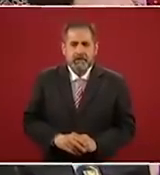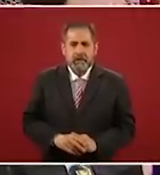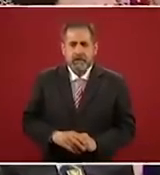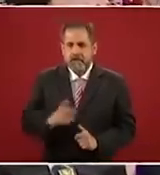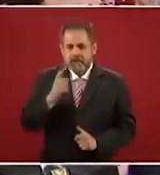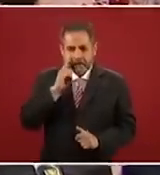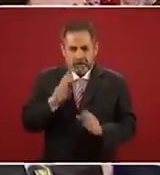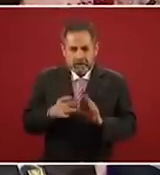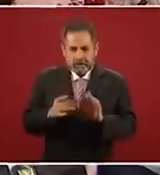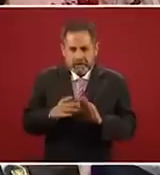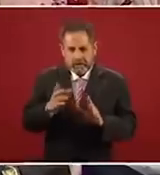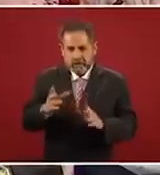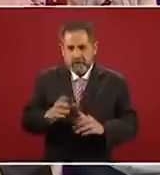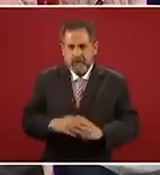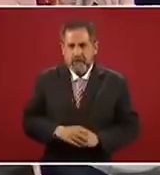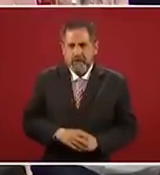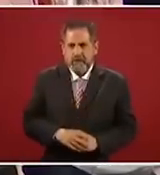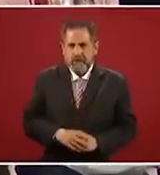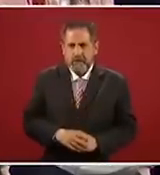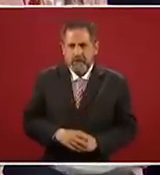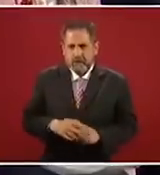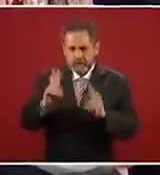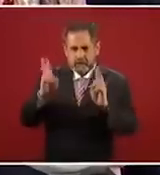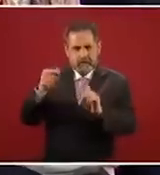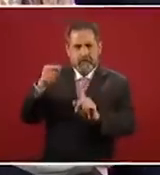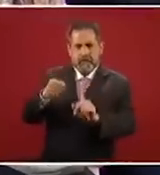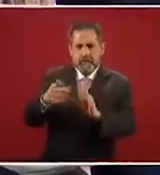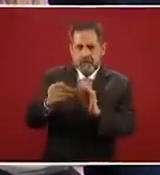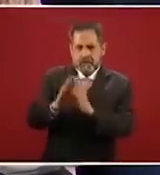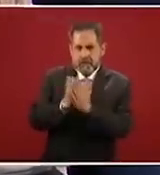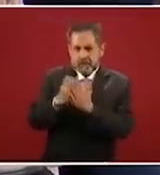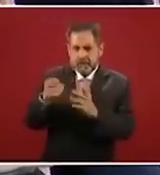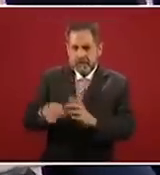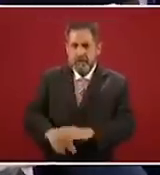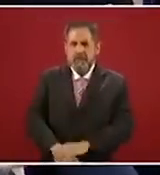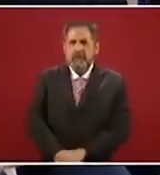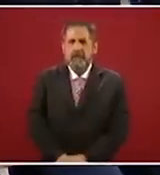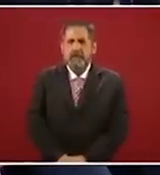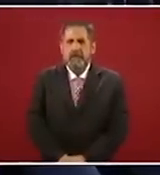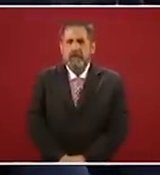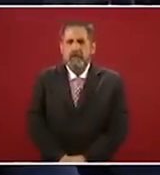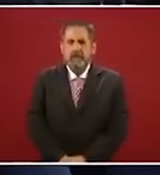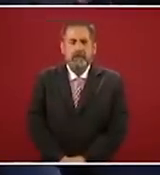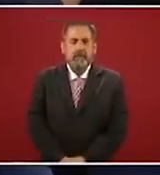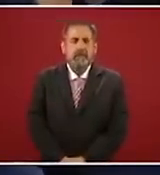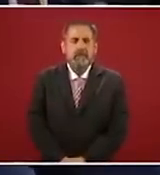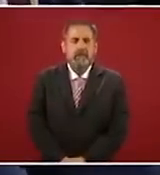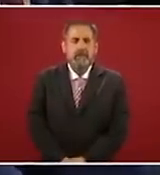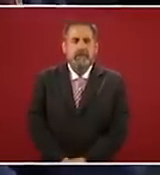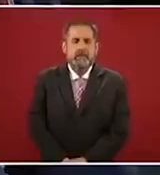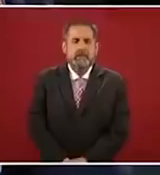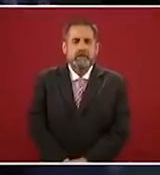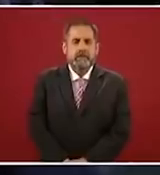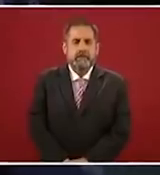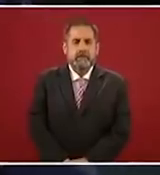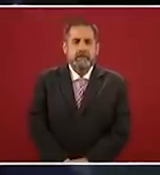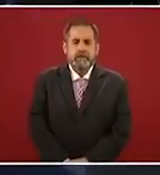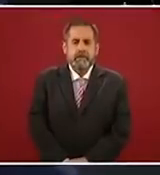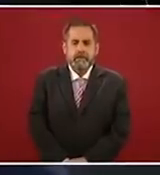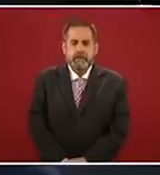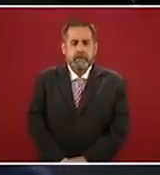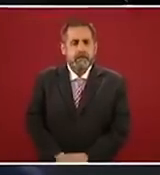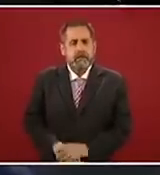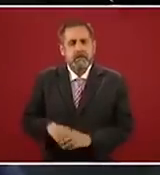a ver, sobre los libros, porque es el tema. Sí, secretario. Realmente es